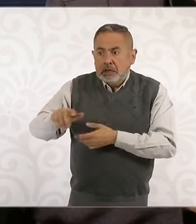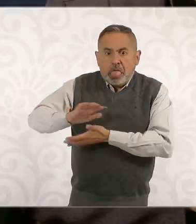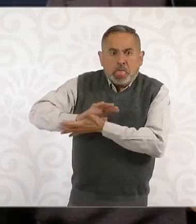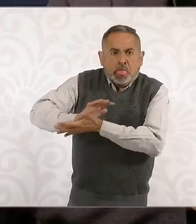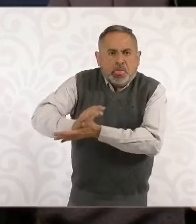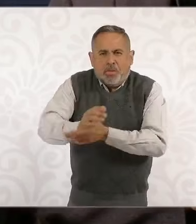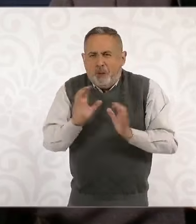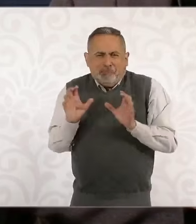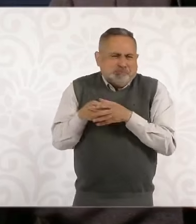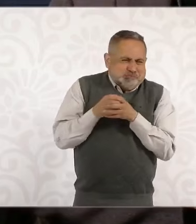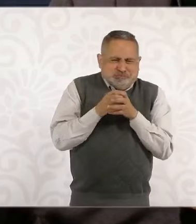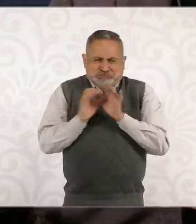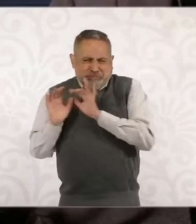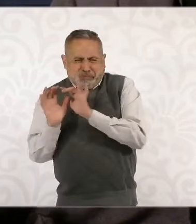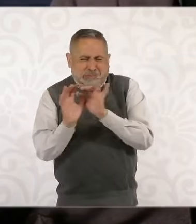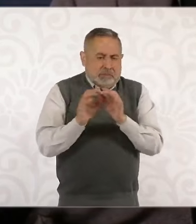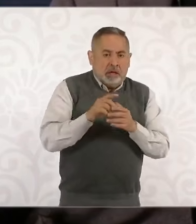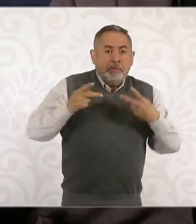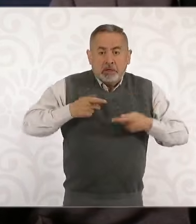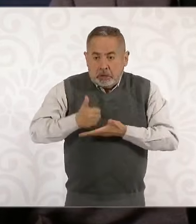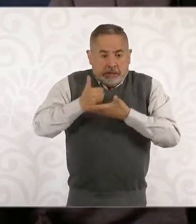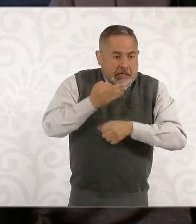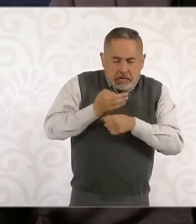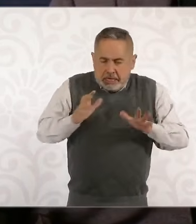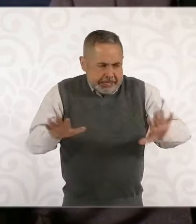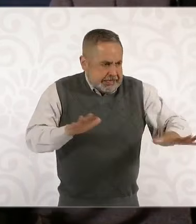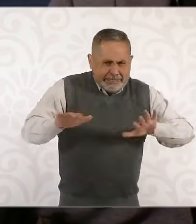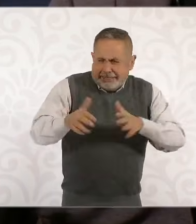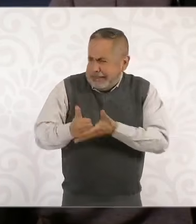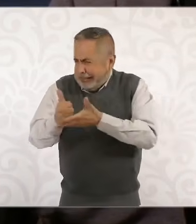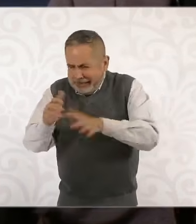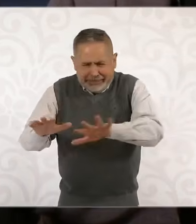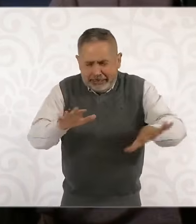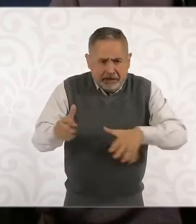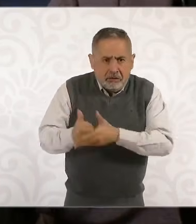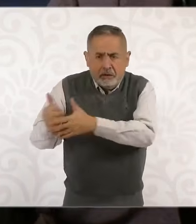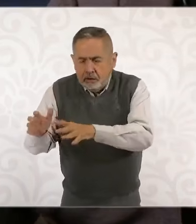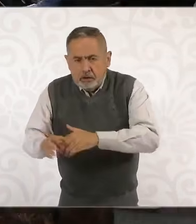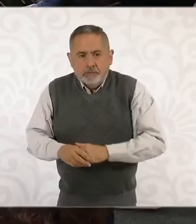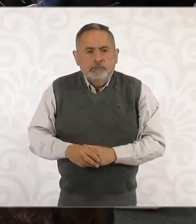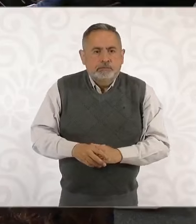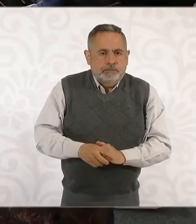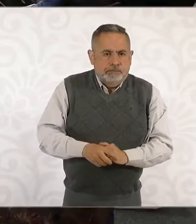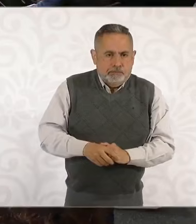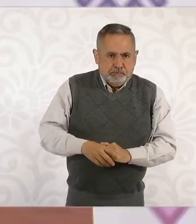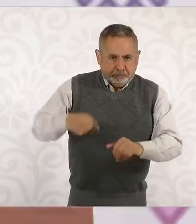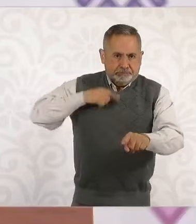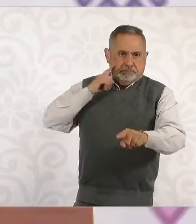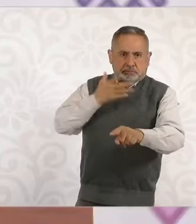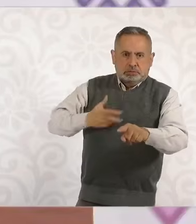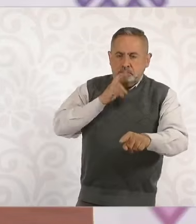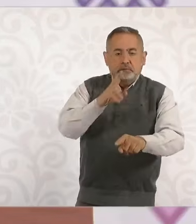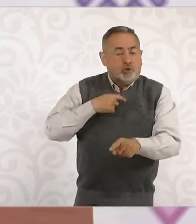el tumulto. Veíamos que la gente de ayudantía pues hizo esfuerzos tremendos para poderla No he visto el video. Pasa